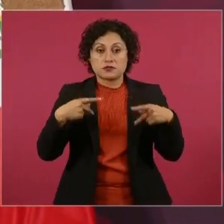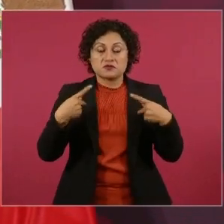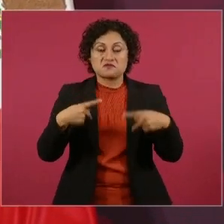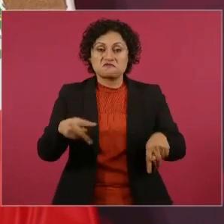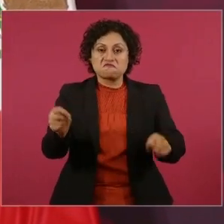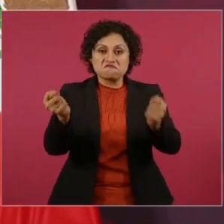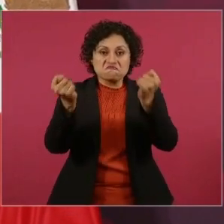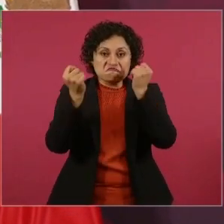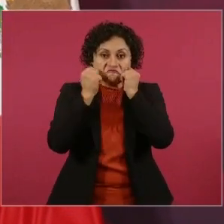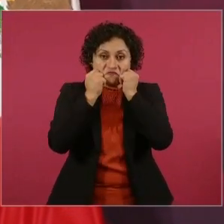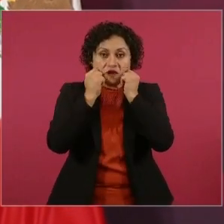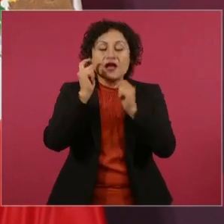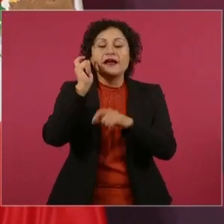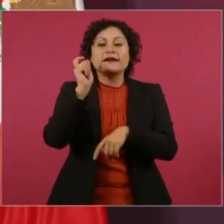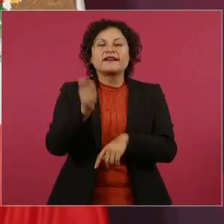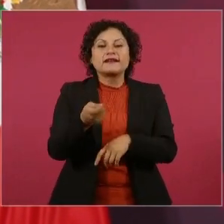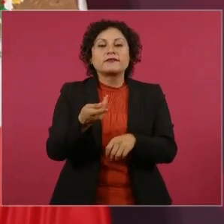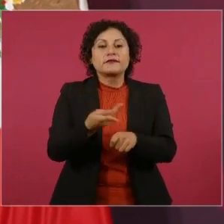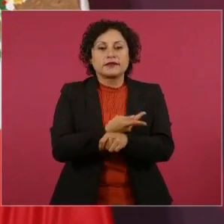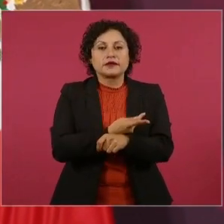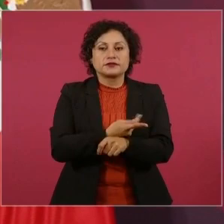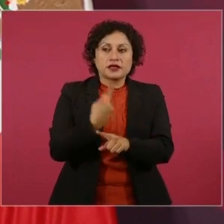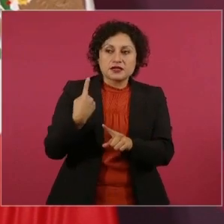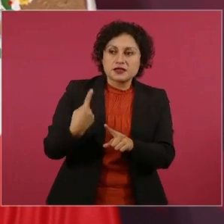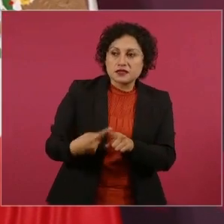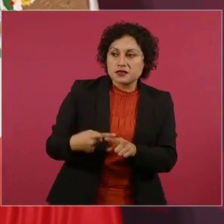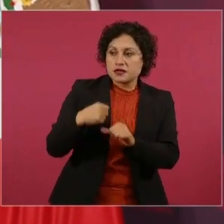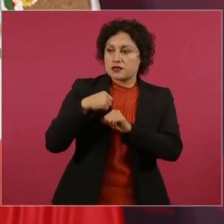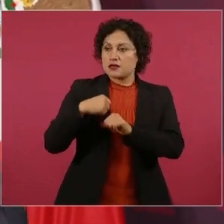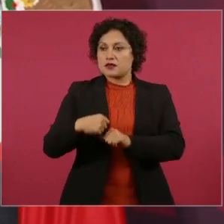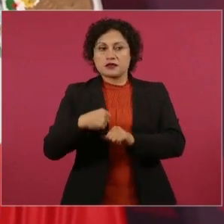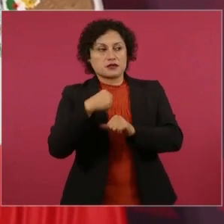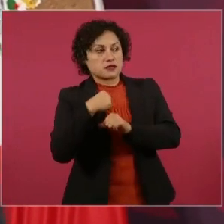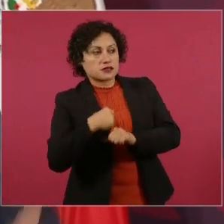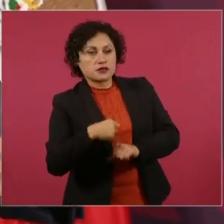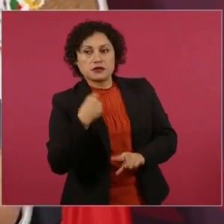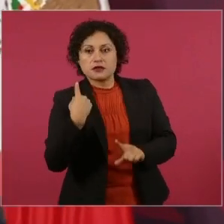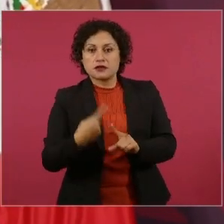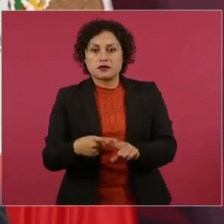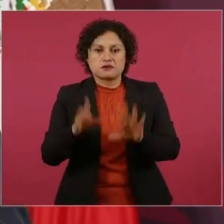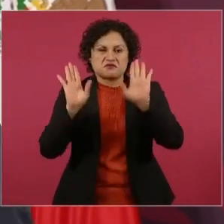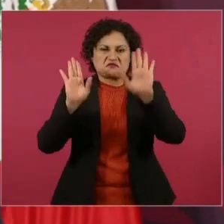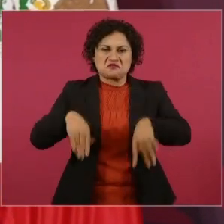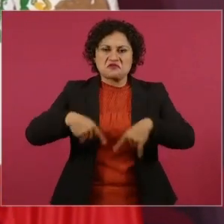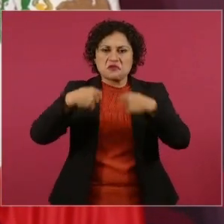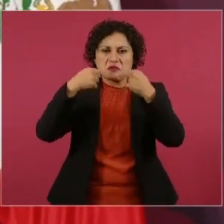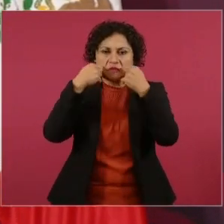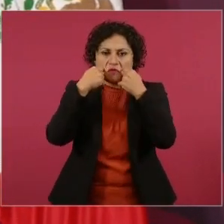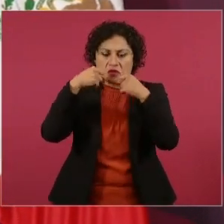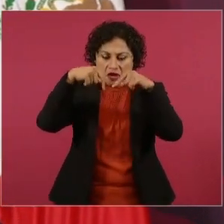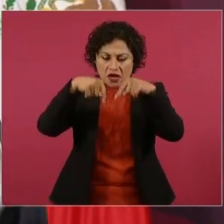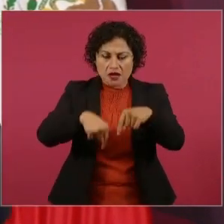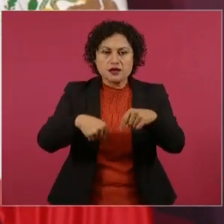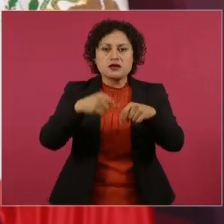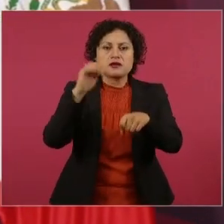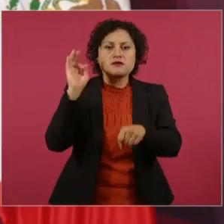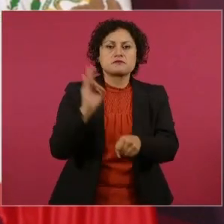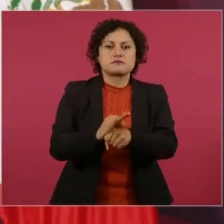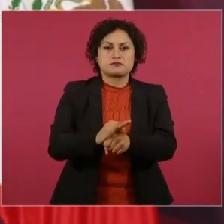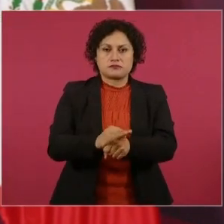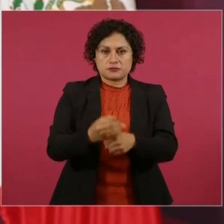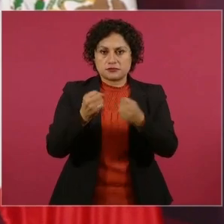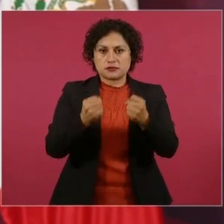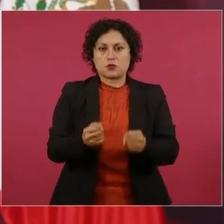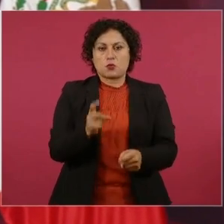el responsable a quién le corresponde lo que quiere que haya seguridad Entonces tenemos que